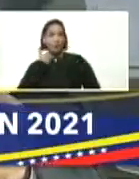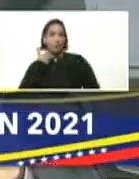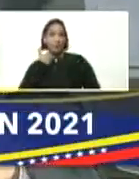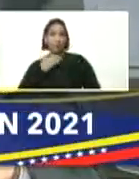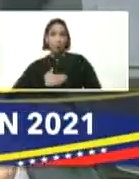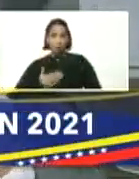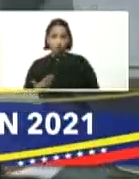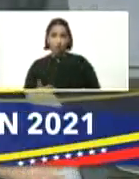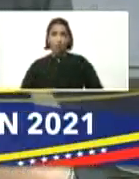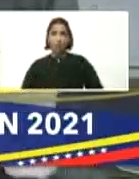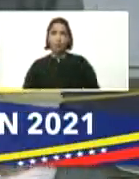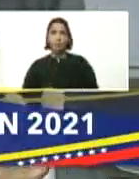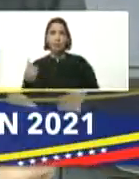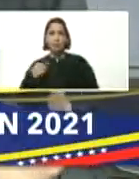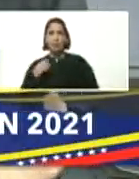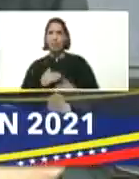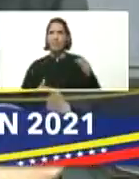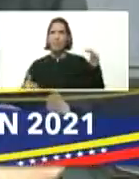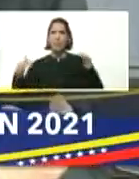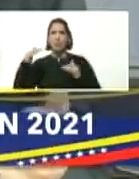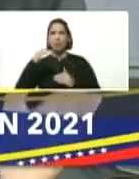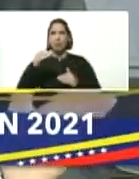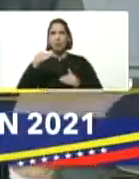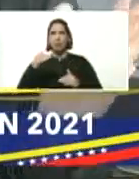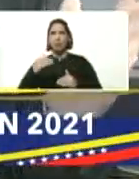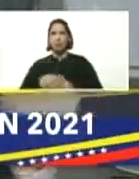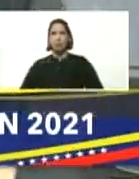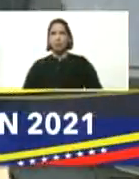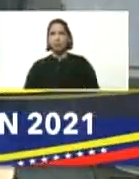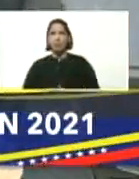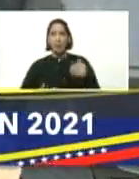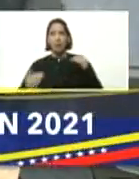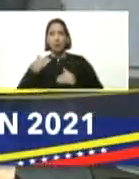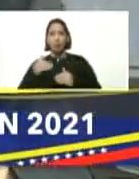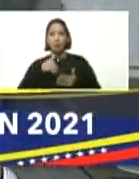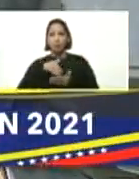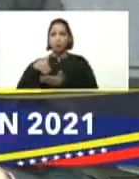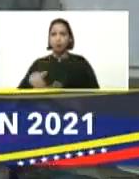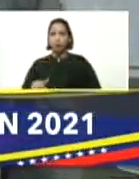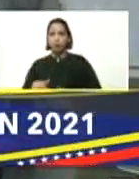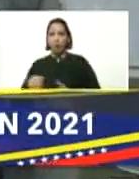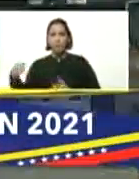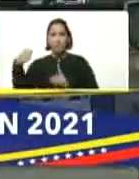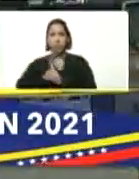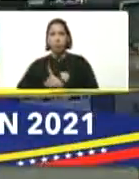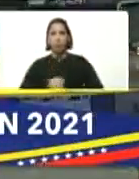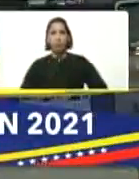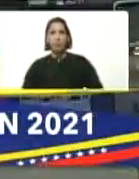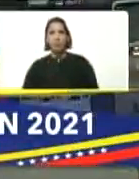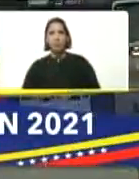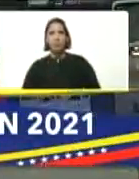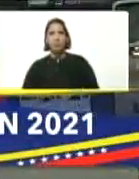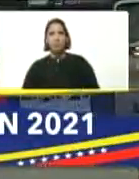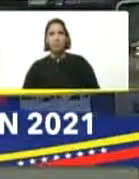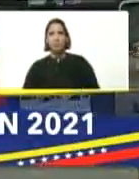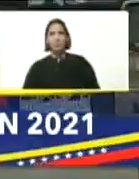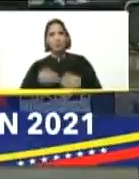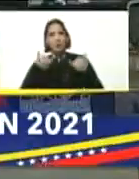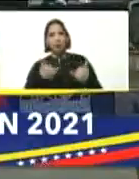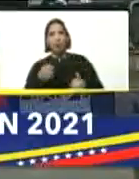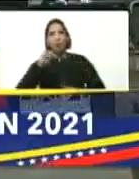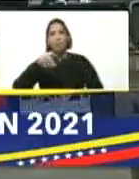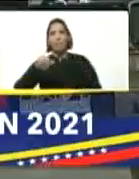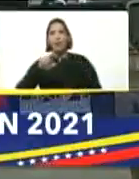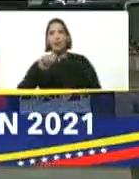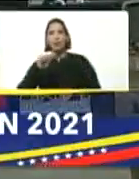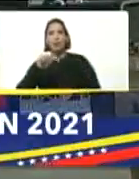poder tener mayor distribución. Yo soy el árbitro. Mayor distribución. Primer round, punto a favor de Raúl. Ahora María